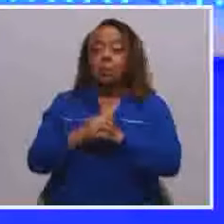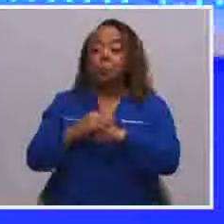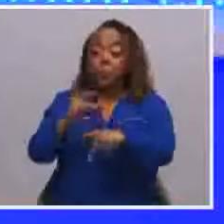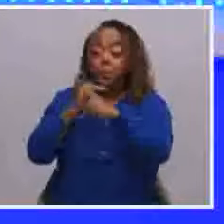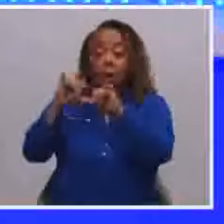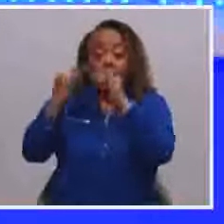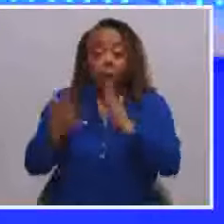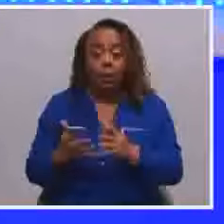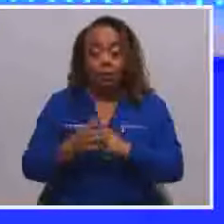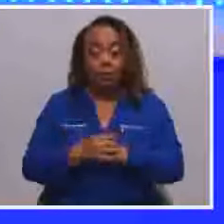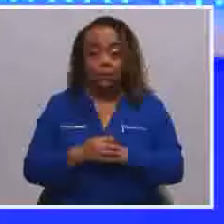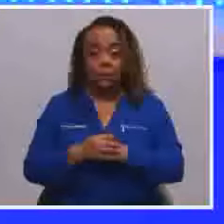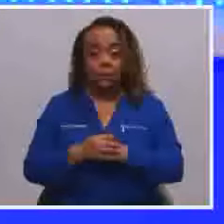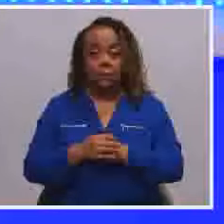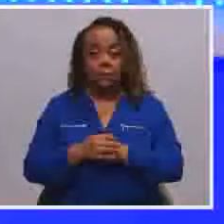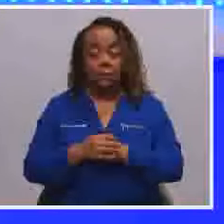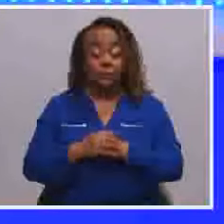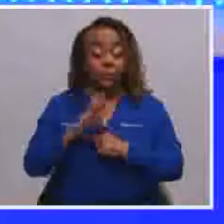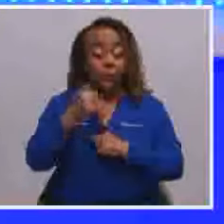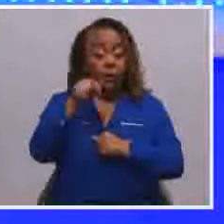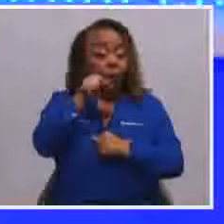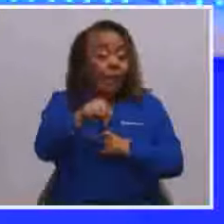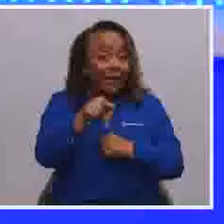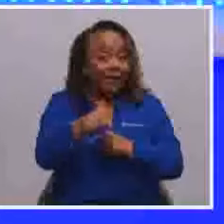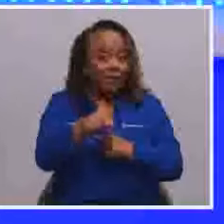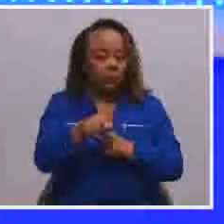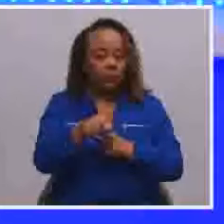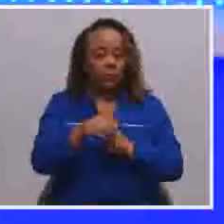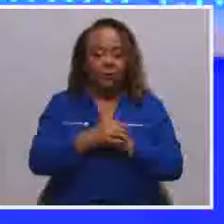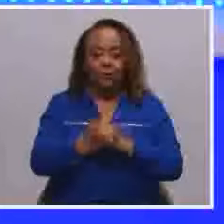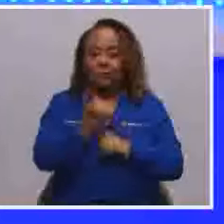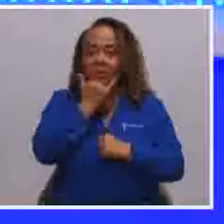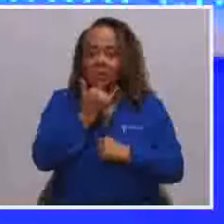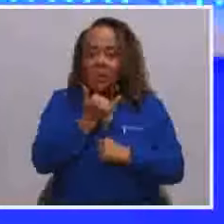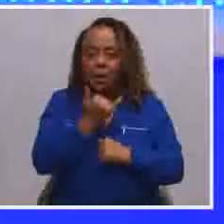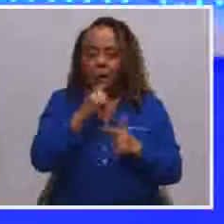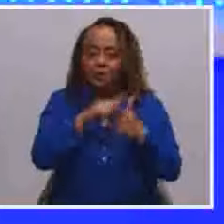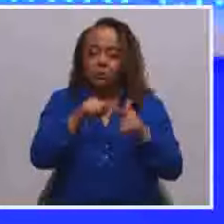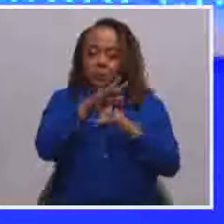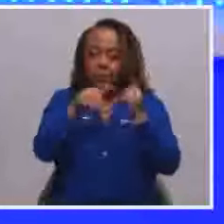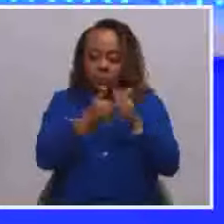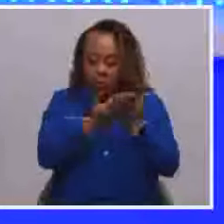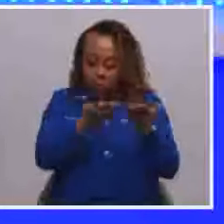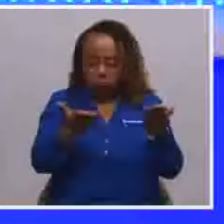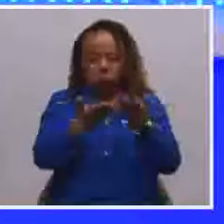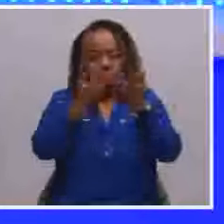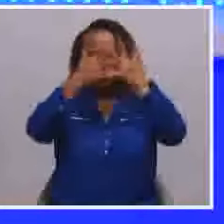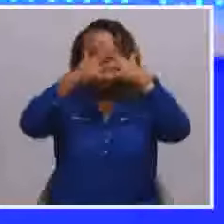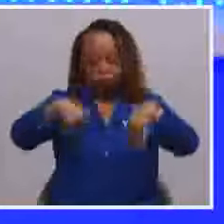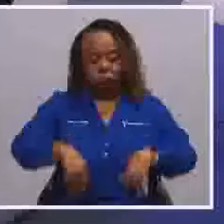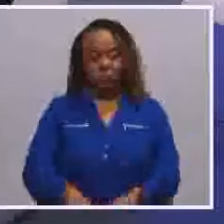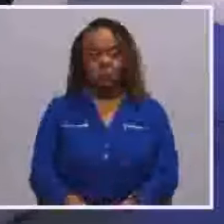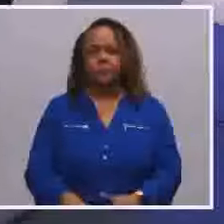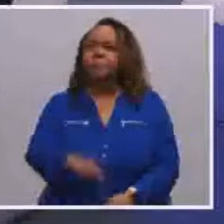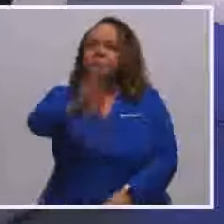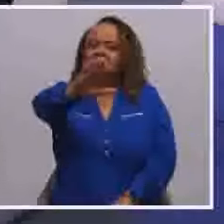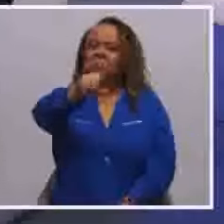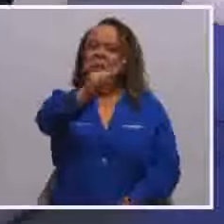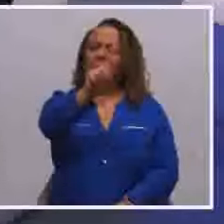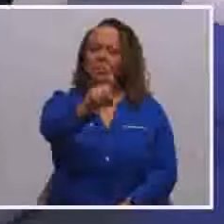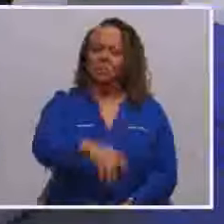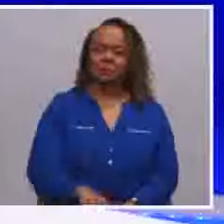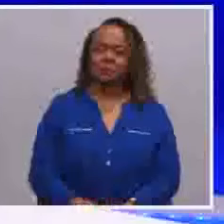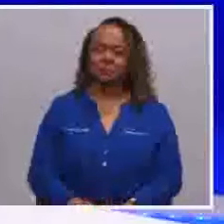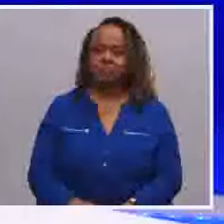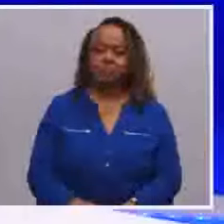jugando que es el futbolista y es el protagonista cuando esa cuestión intermedia que es la Organización falla todo lo demás se rompe ahora una pregunta